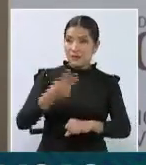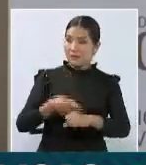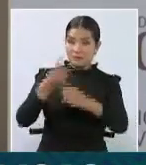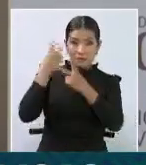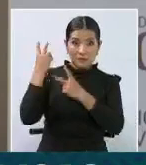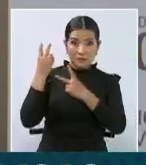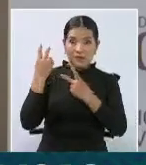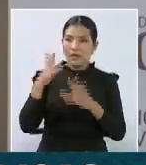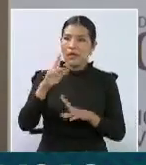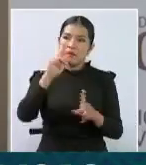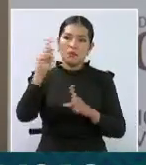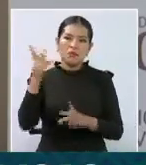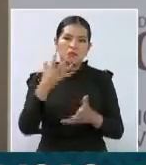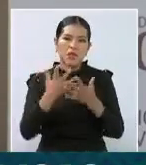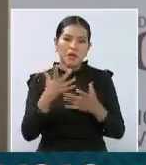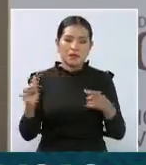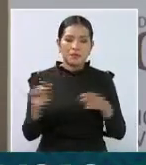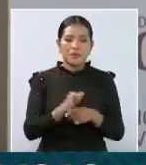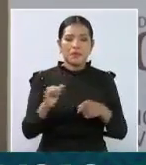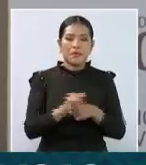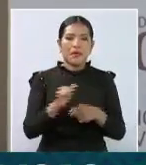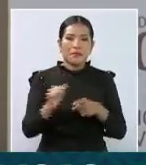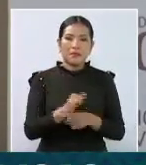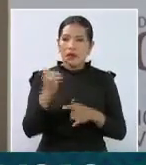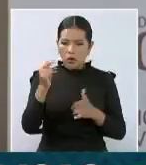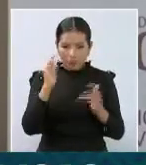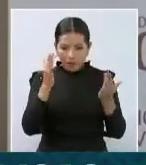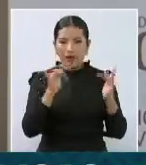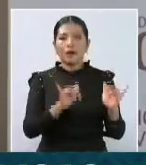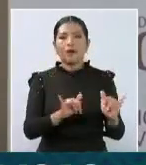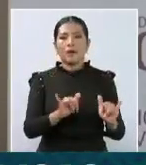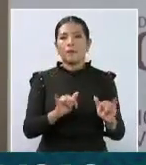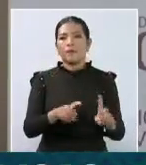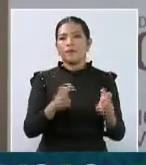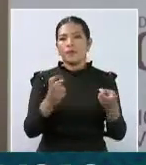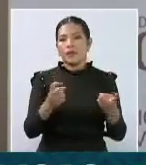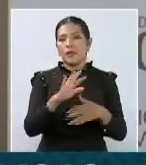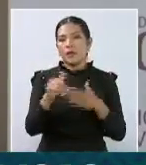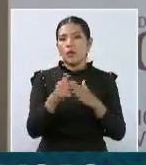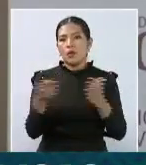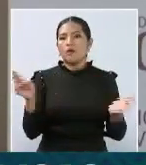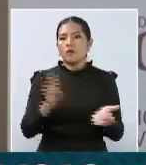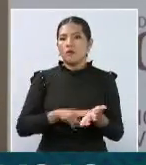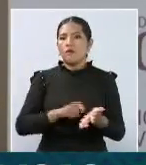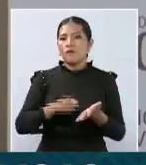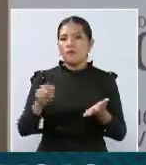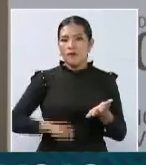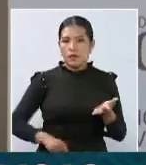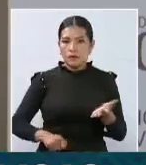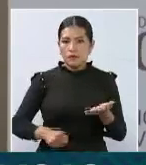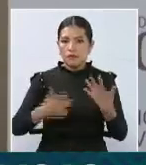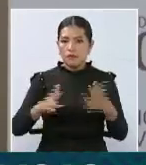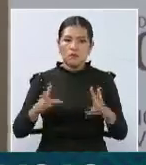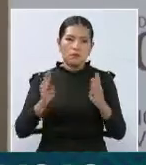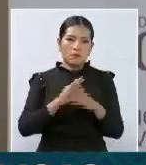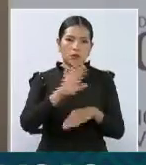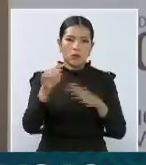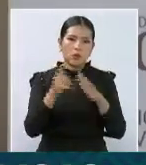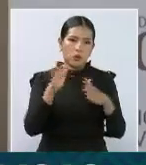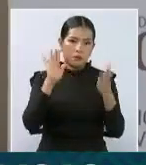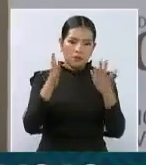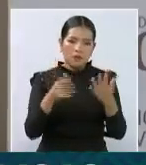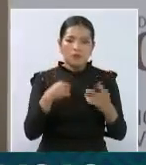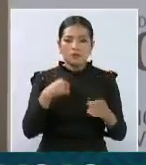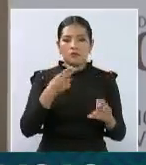ahora sí ya se acerca a mi firma. Y han hecho circular, obviamente, como si yo haya renunciado